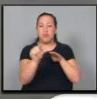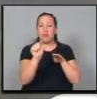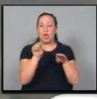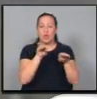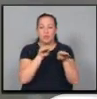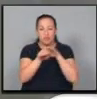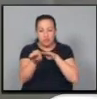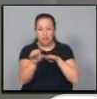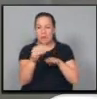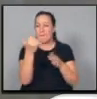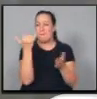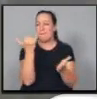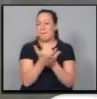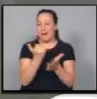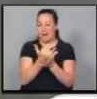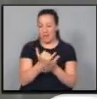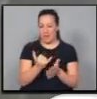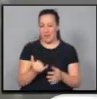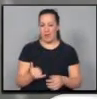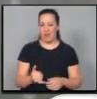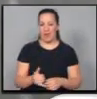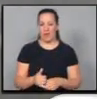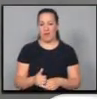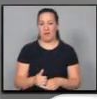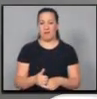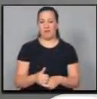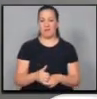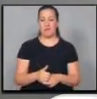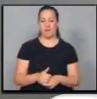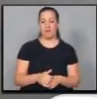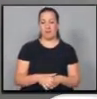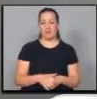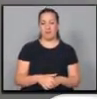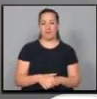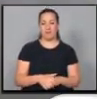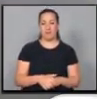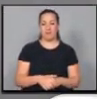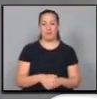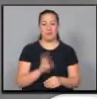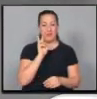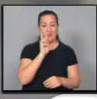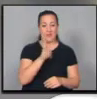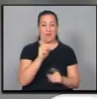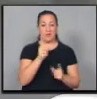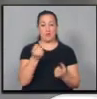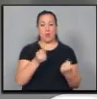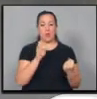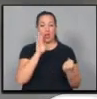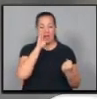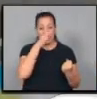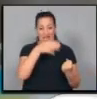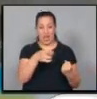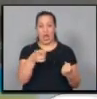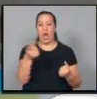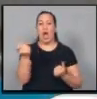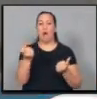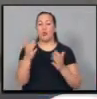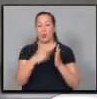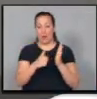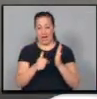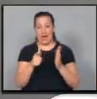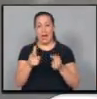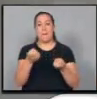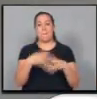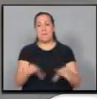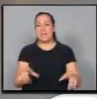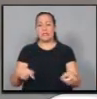Daniel. Un choque menor. Total, en mirá, la avenida Centenario en San Isidro. Ahí tenés la Surán negra con respecto a ese vehículo de color blanco. Ahí comienza